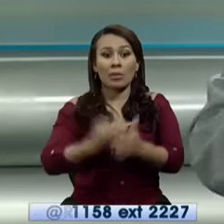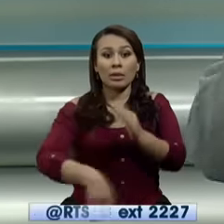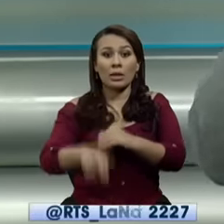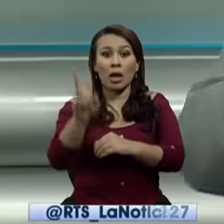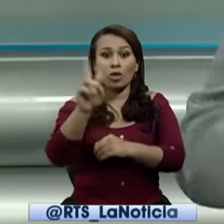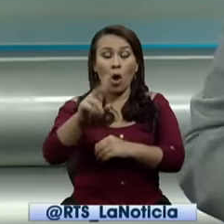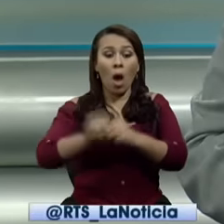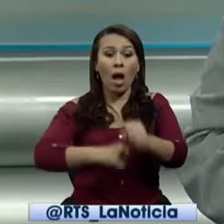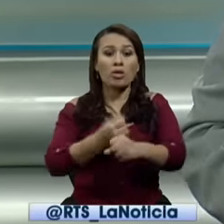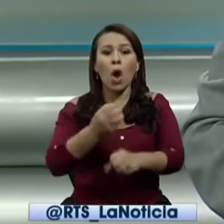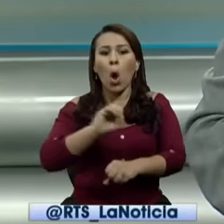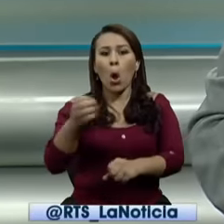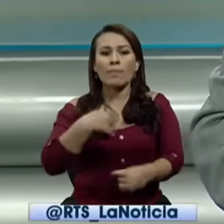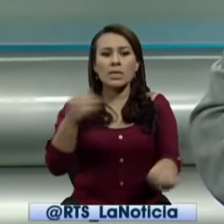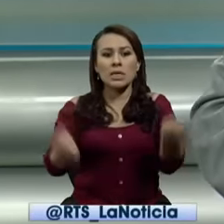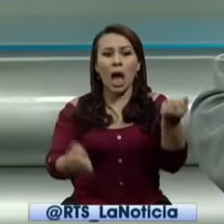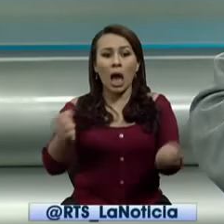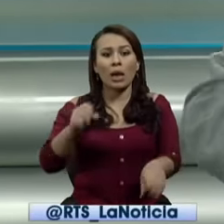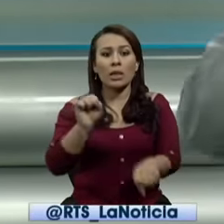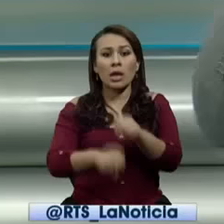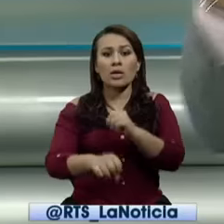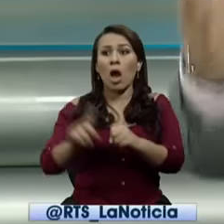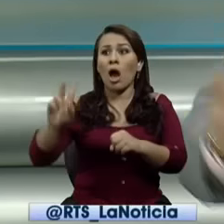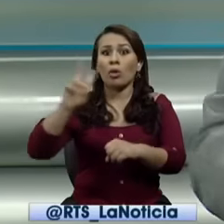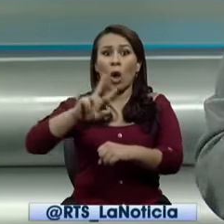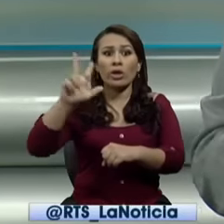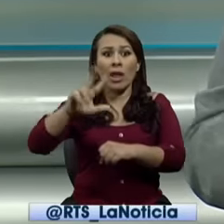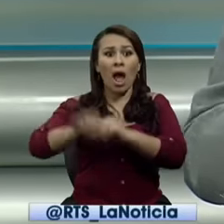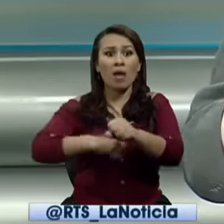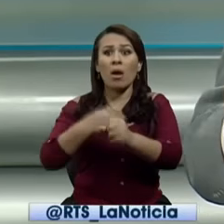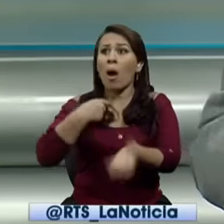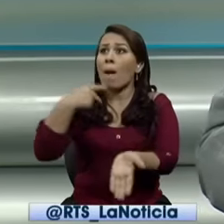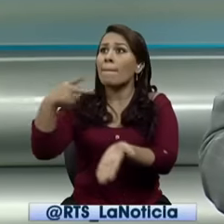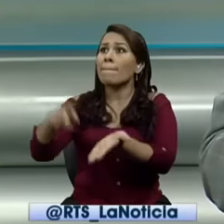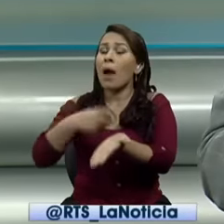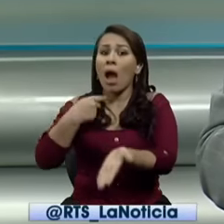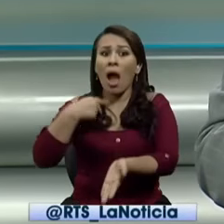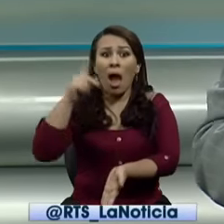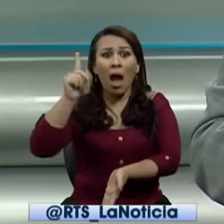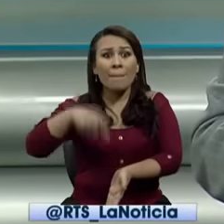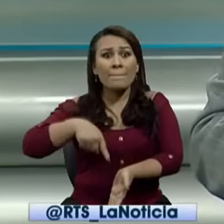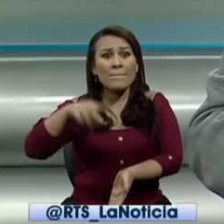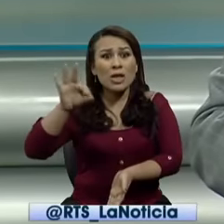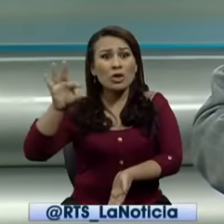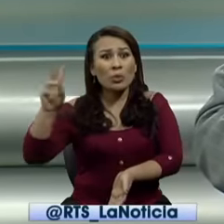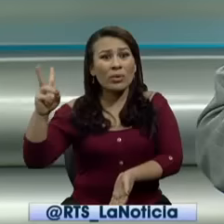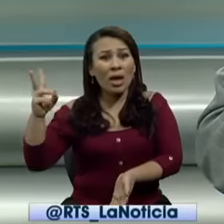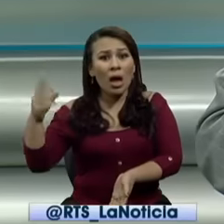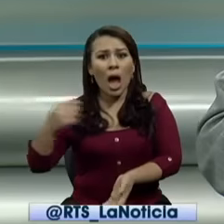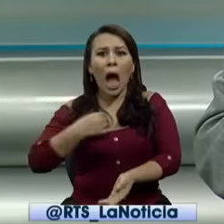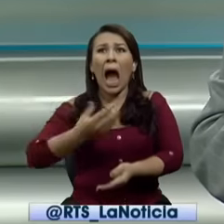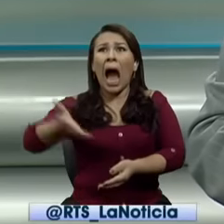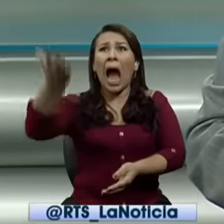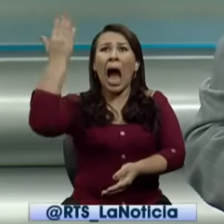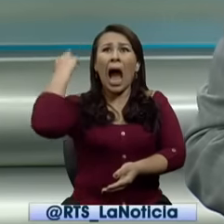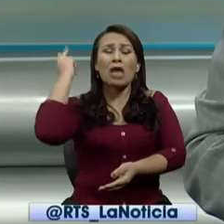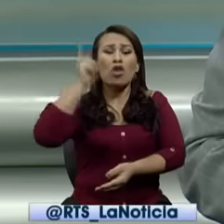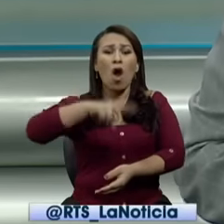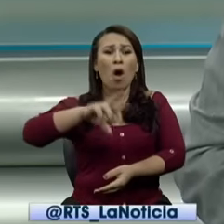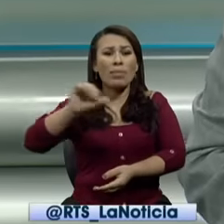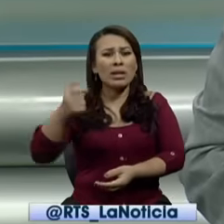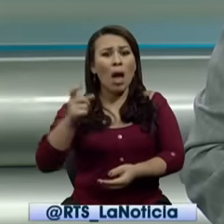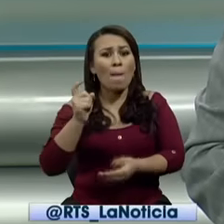dañado o pasa algo a los dos años me van a cobrar 1000200 y de qué es esto Ah que el año 2010 usted tiene una